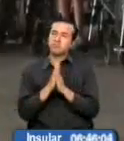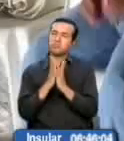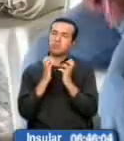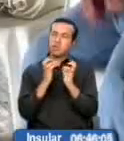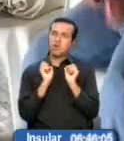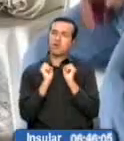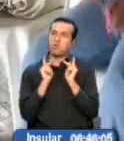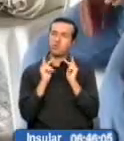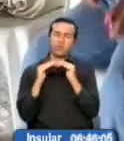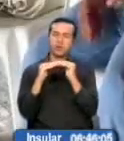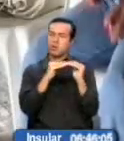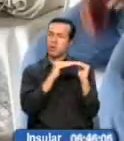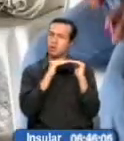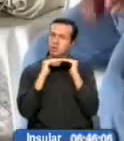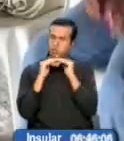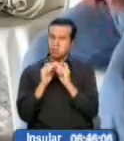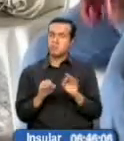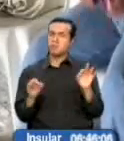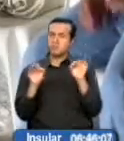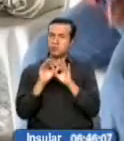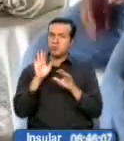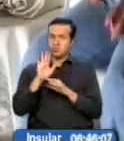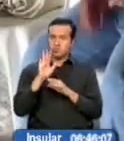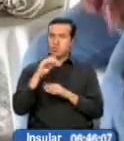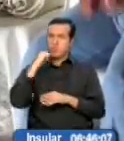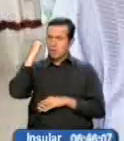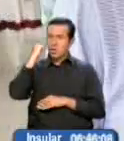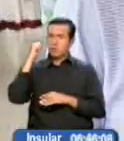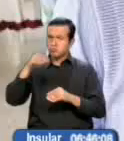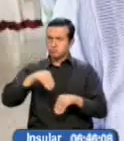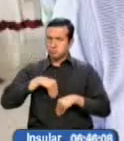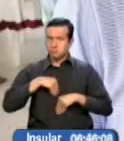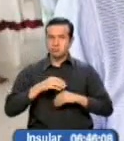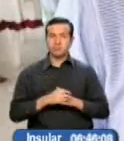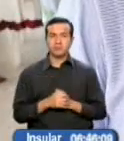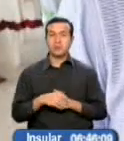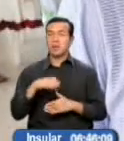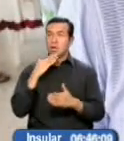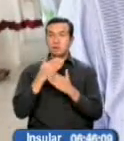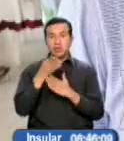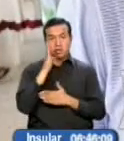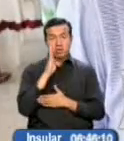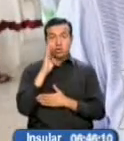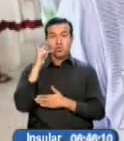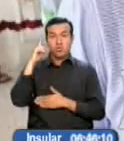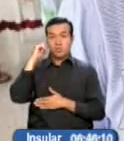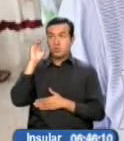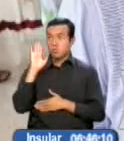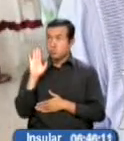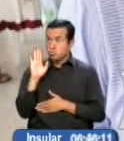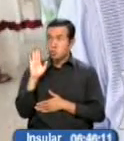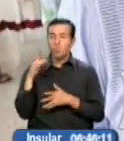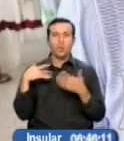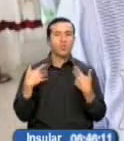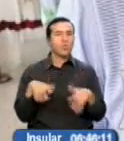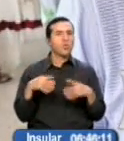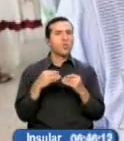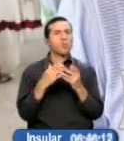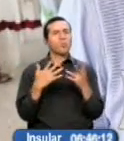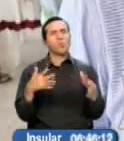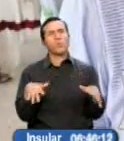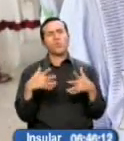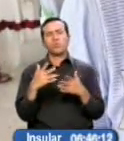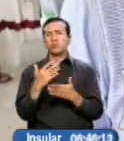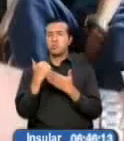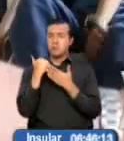tener igualdad de oportunidades para el cumplimiento de sus derechos. Porque gracias a Dios este gobierno se me ha dado la oportunidad de poder